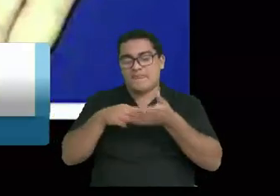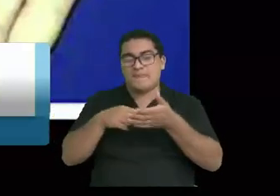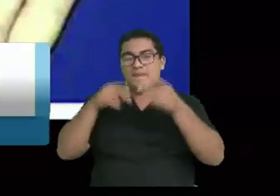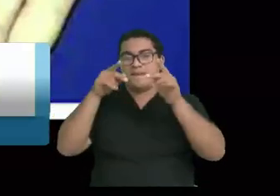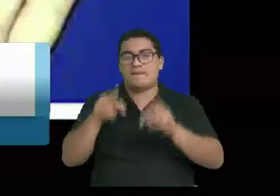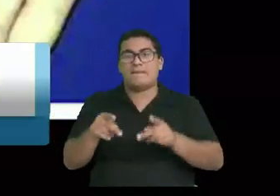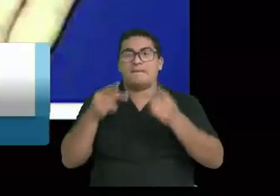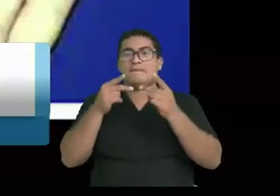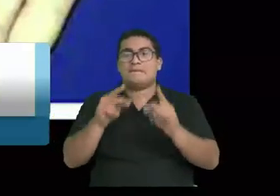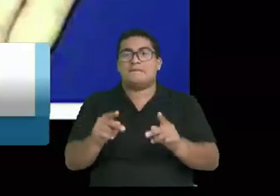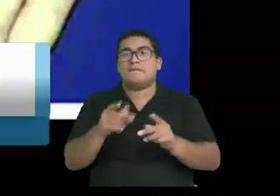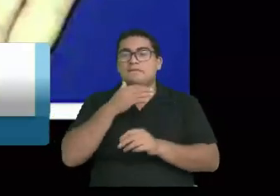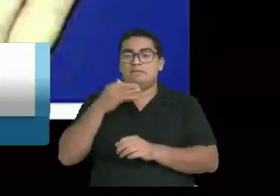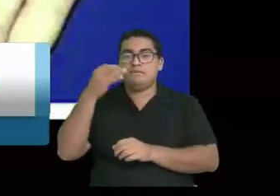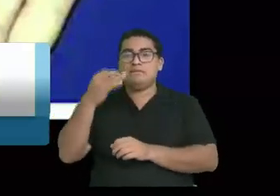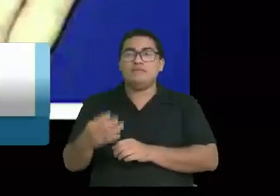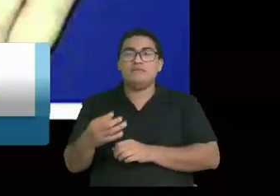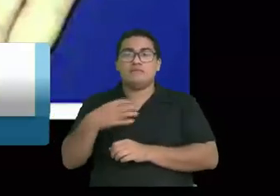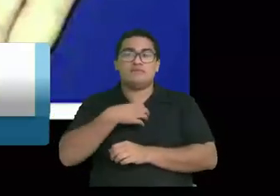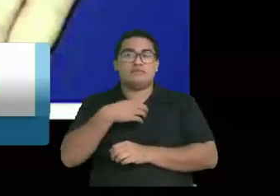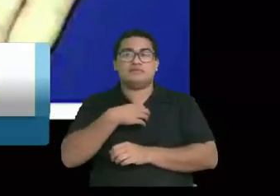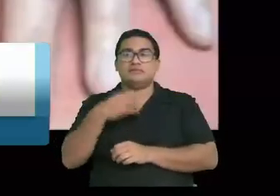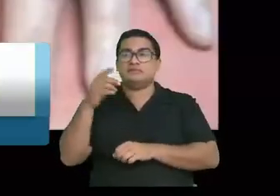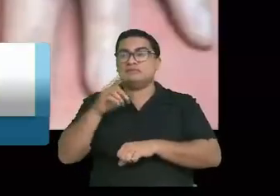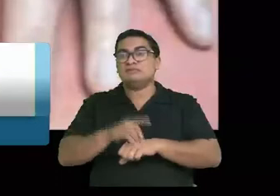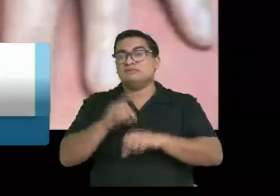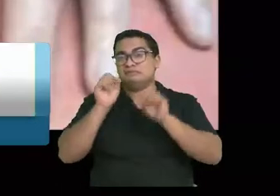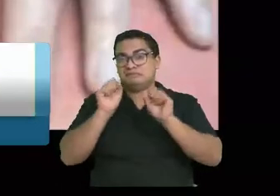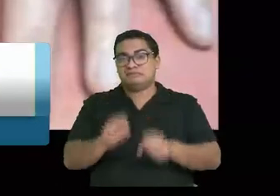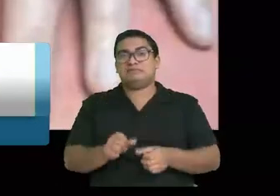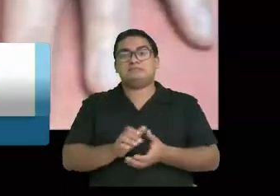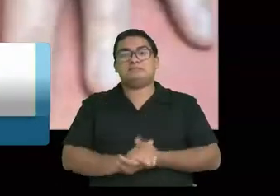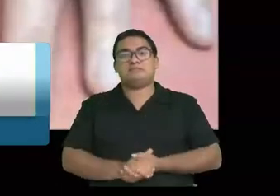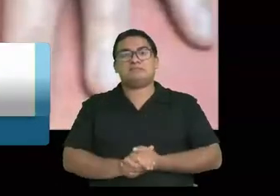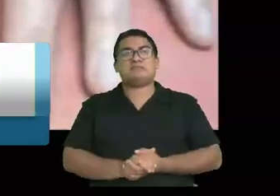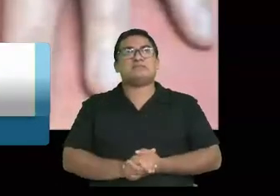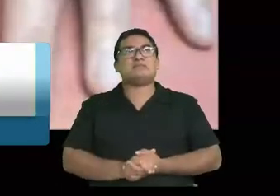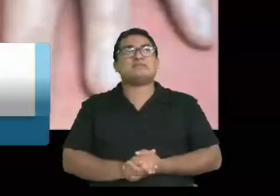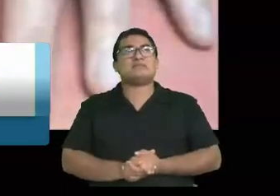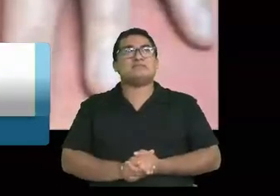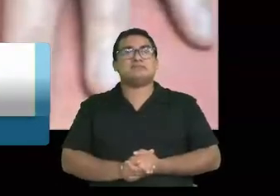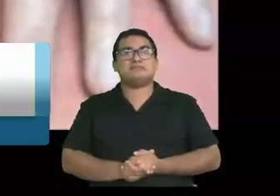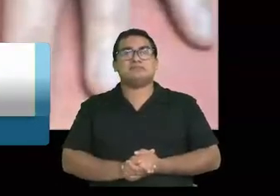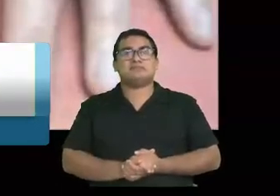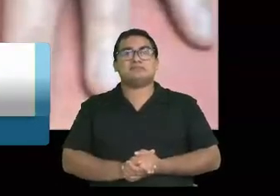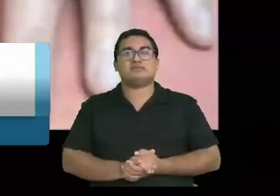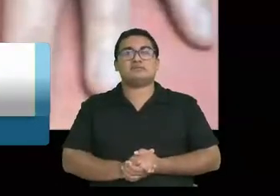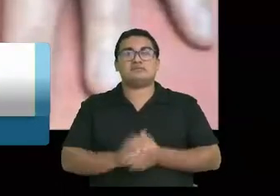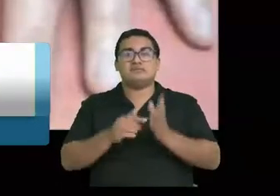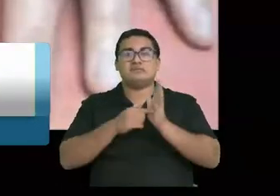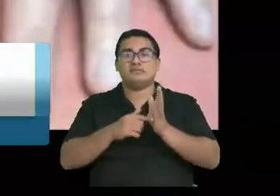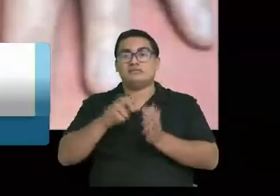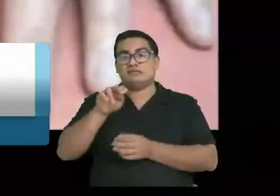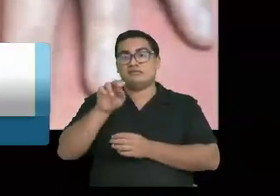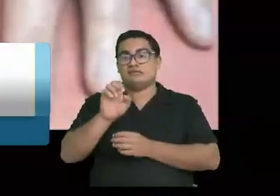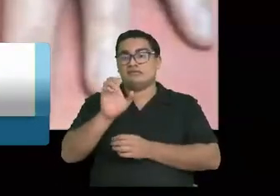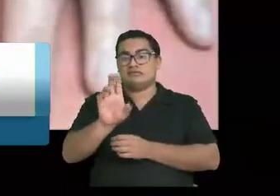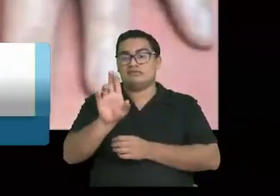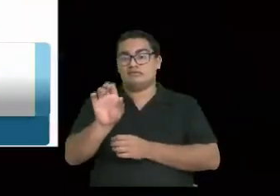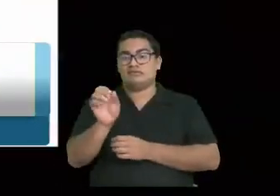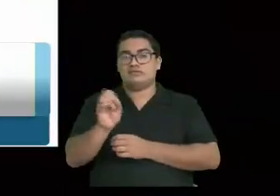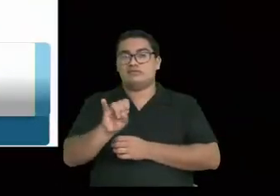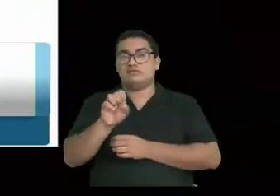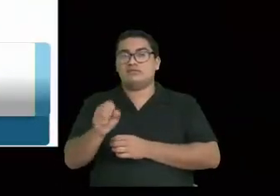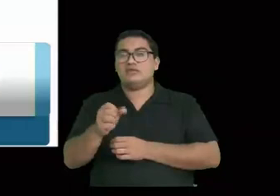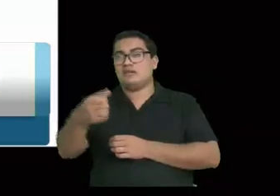el diagnóstico es clínico y lo podemos hacer desde el consultorio. En el caso de causar necrosis, ¿verdad? Necrosis. Así ¿cuál es. Es